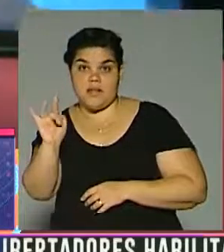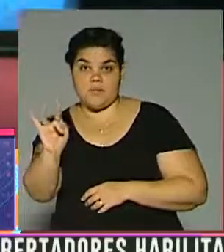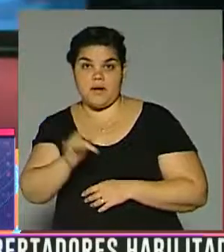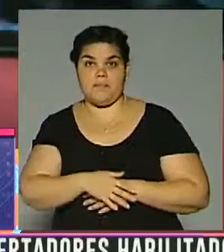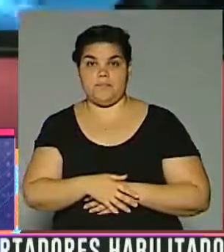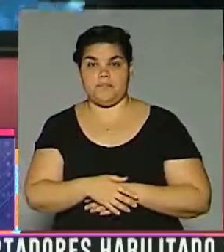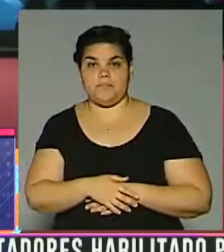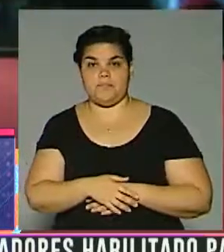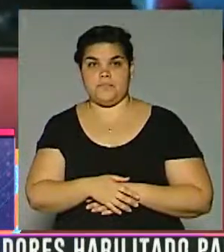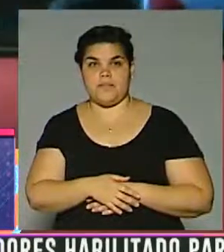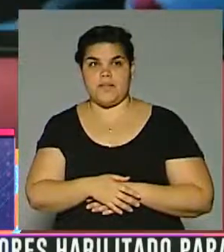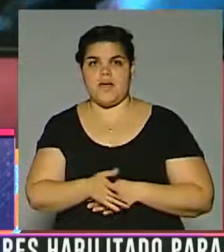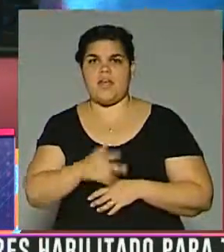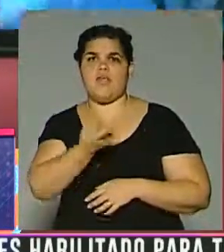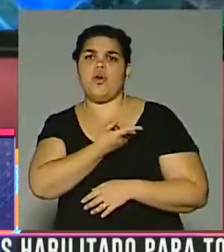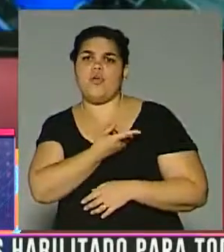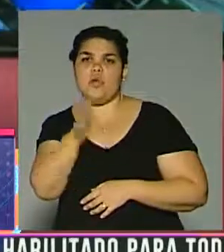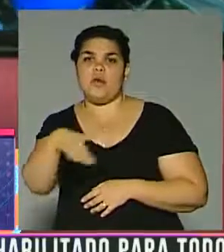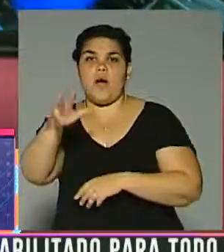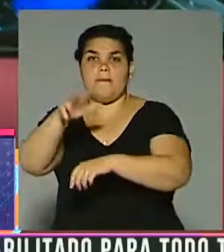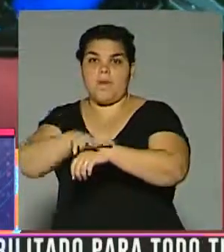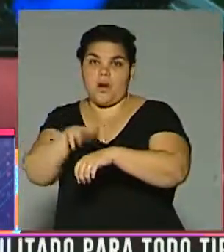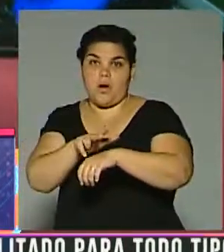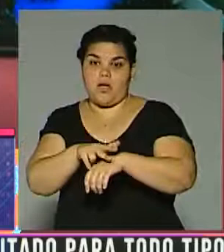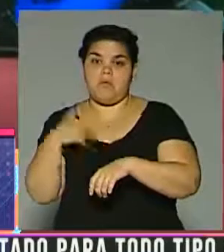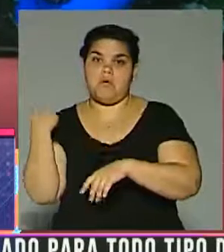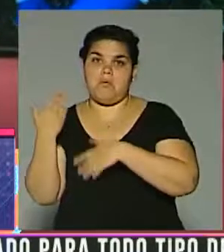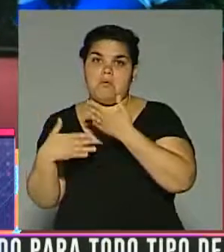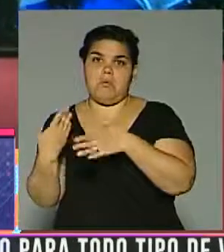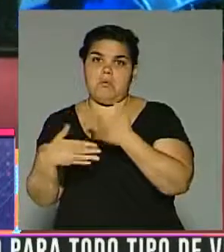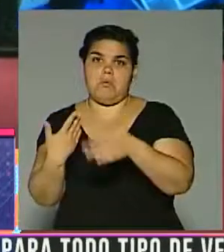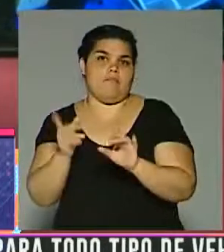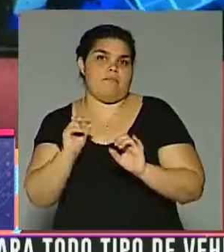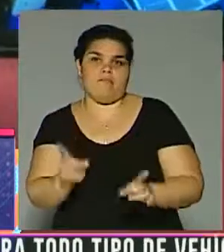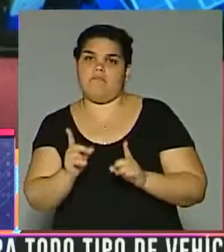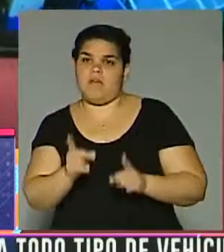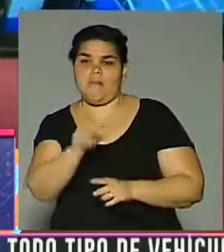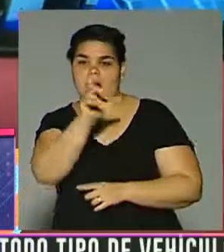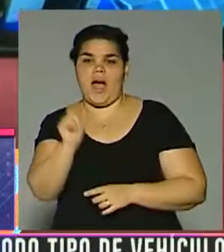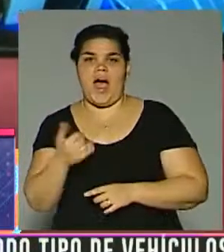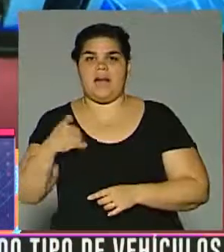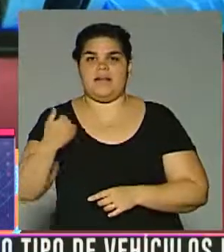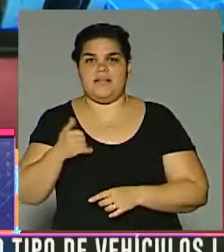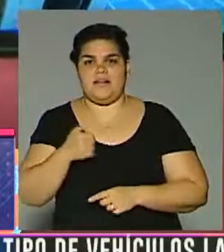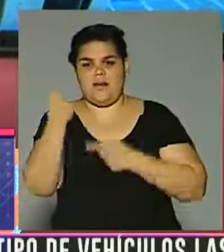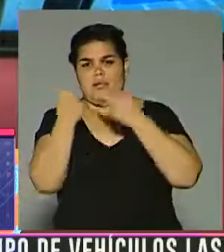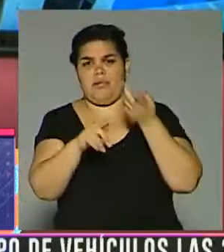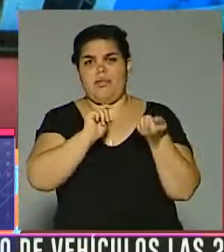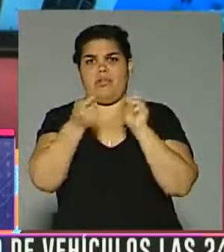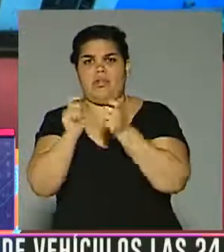habían acordado que iba a ser en Paraguay, pero con el transcurso de las horas y fiel al estilo argentino, ha pasado de todo. ¿Qué